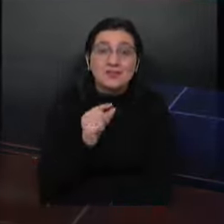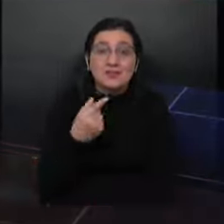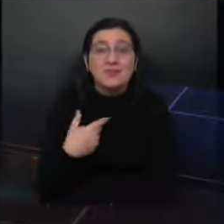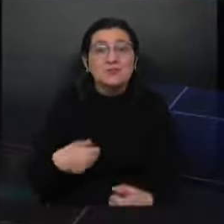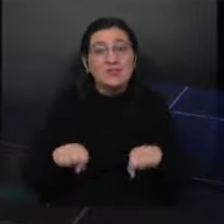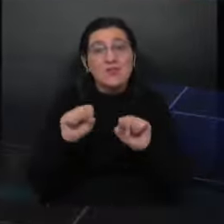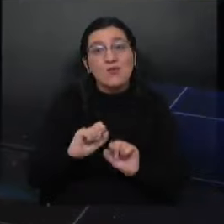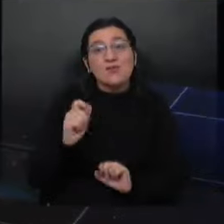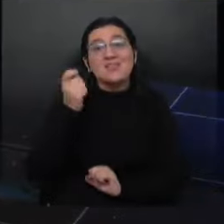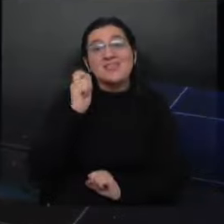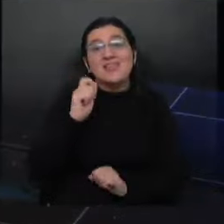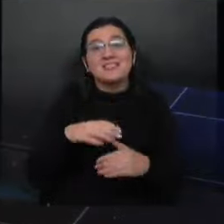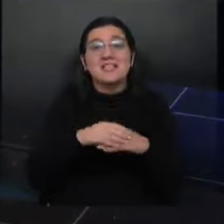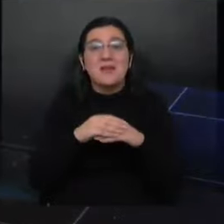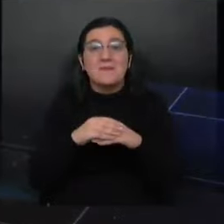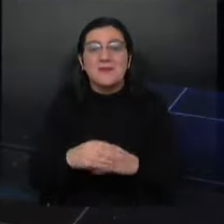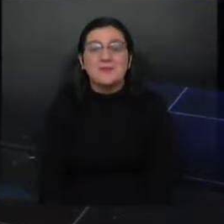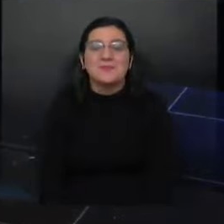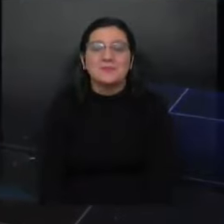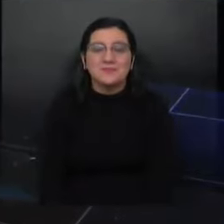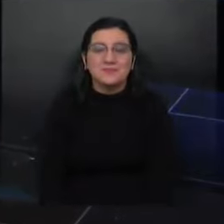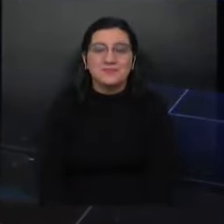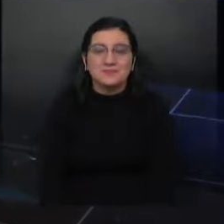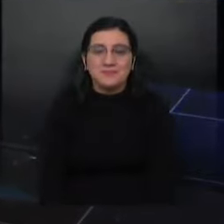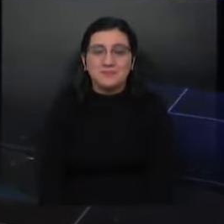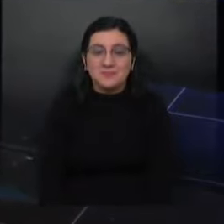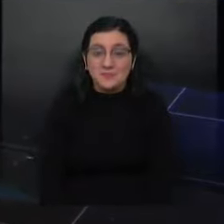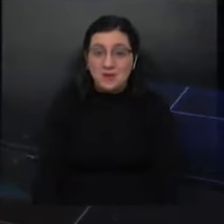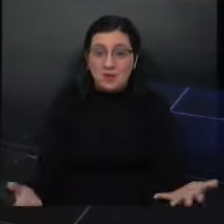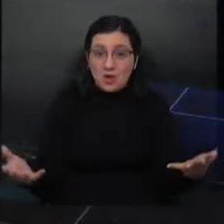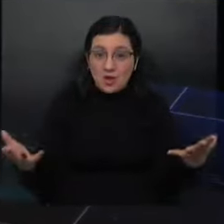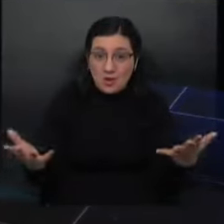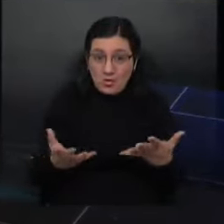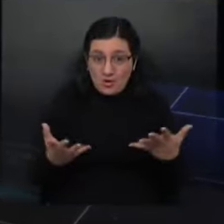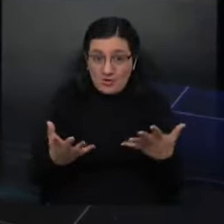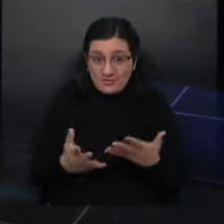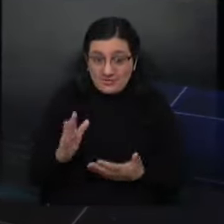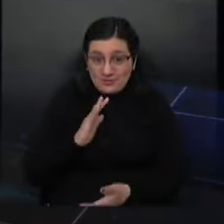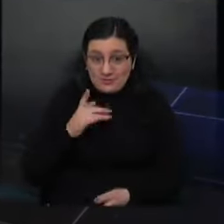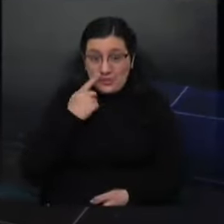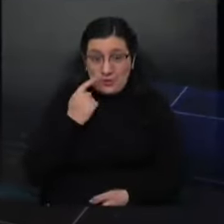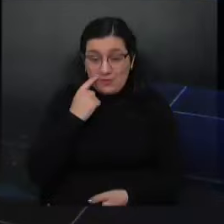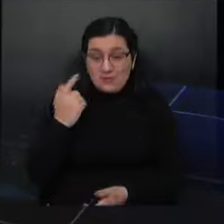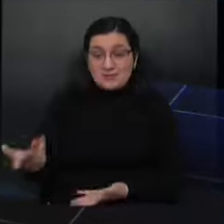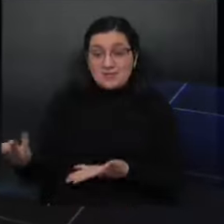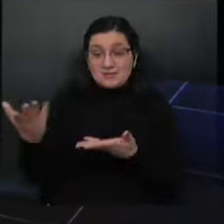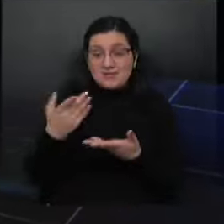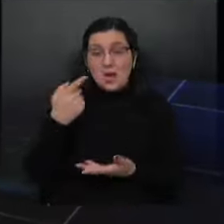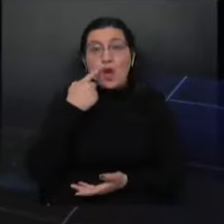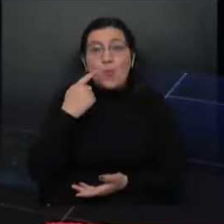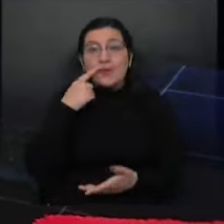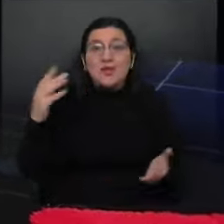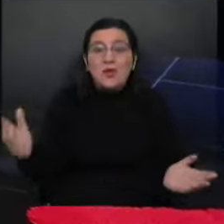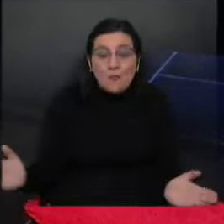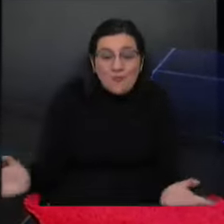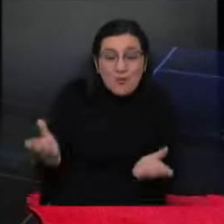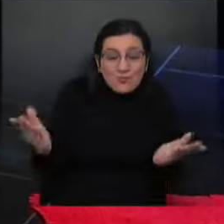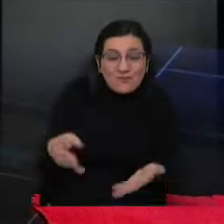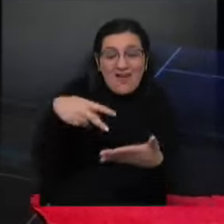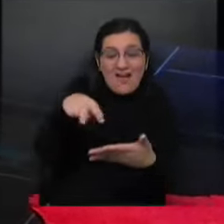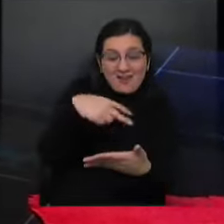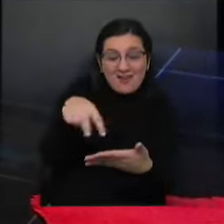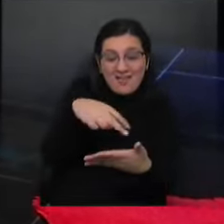esa esa intriga a ver con quién vas a estar pero ahora señor Señores vamos a recibir al hombre que nos motiva a leer y